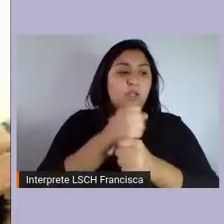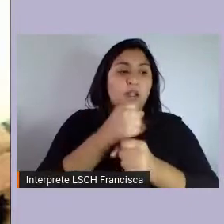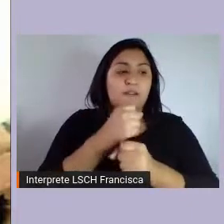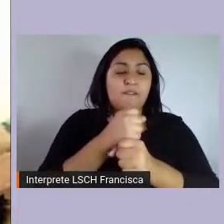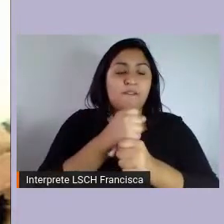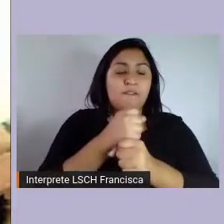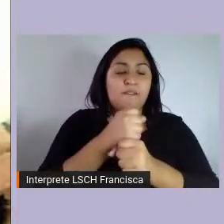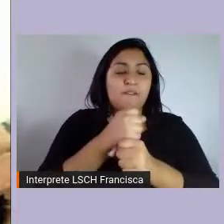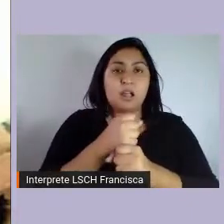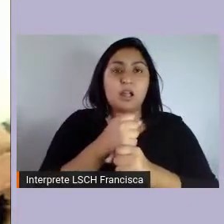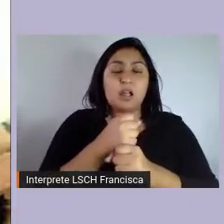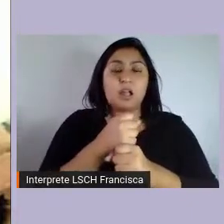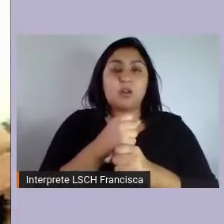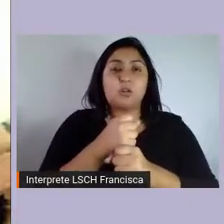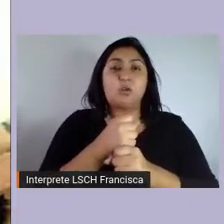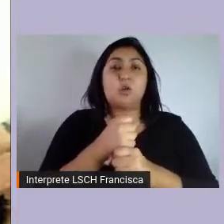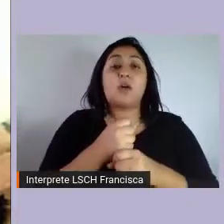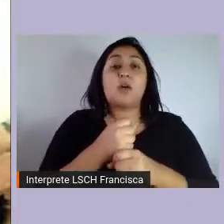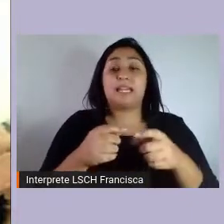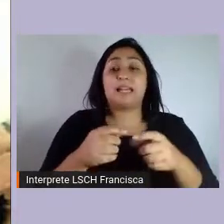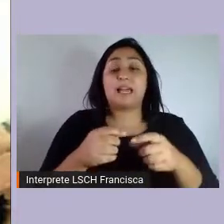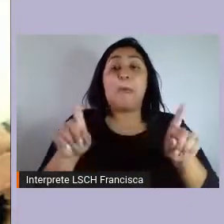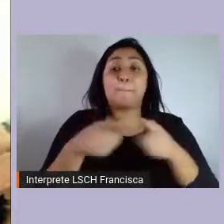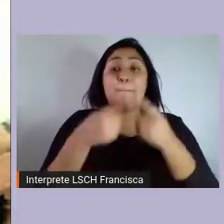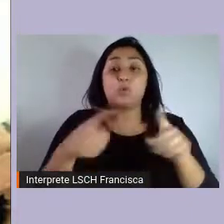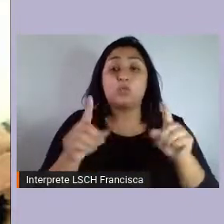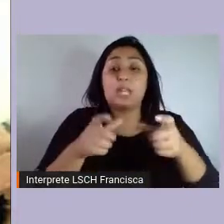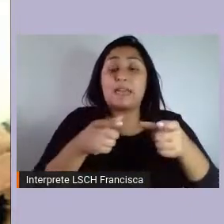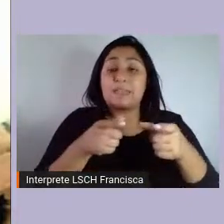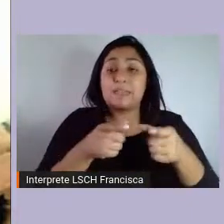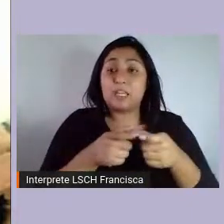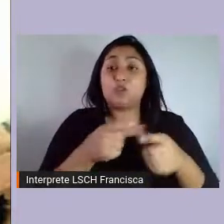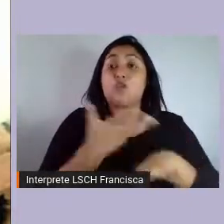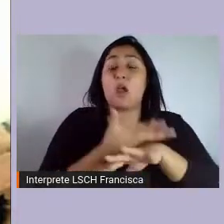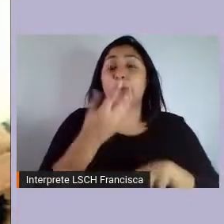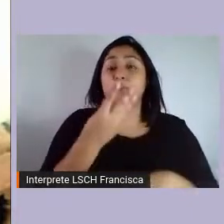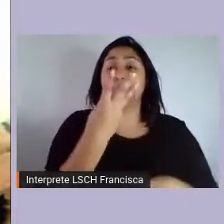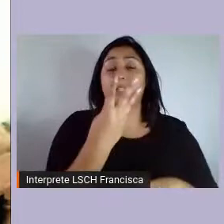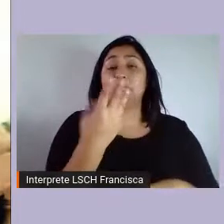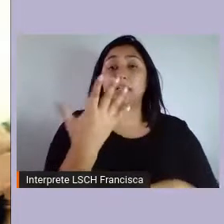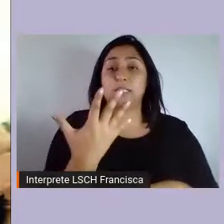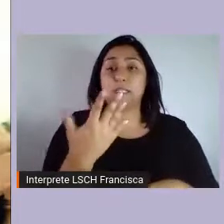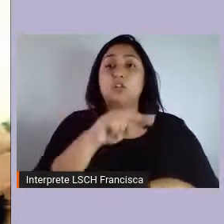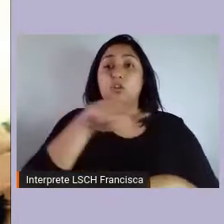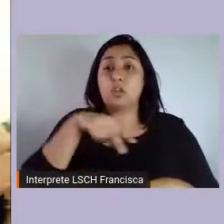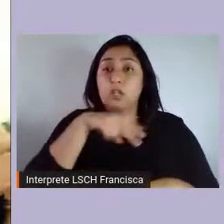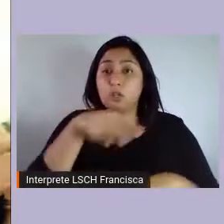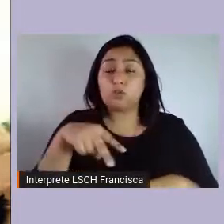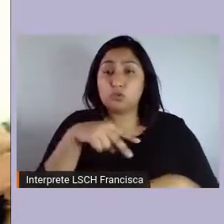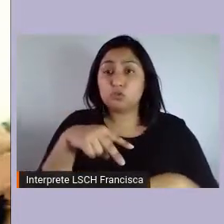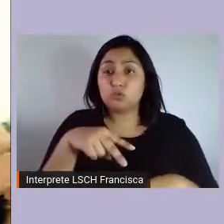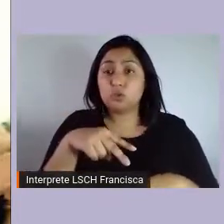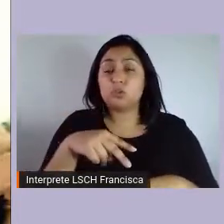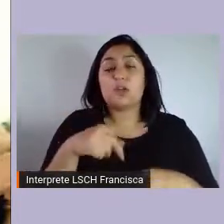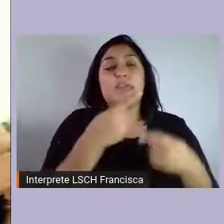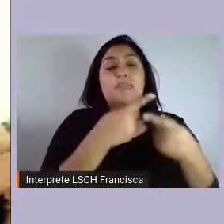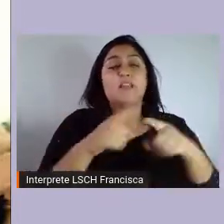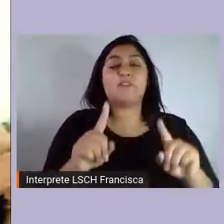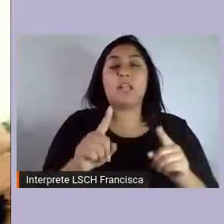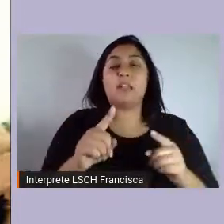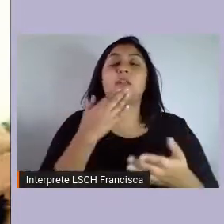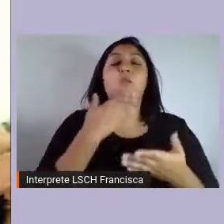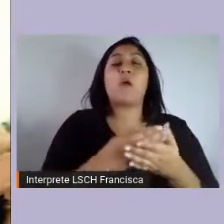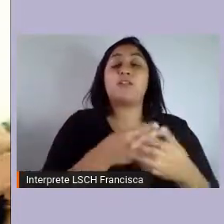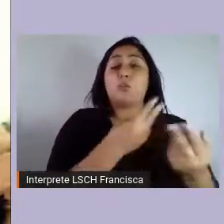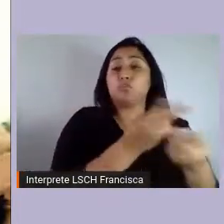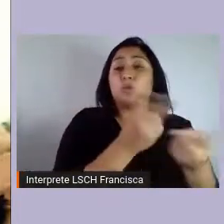Publicada en vida, que es la que cuando estudiamos nosotros a los autores consideramos como distinta la obra publicada en vida, la obra que quisieron publicar los autores y